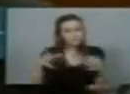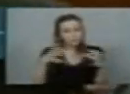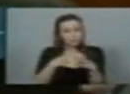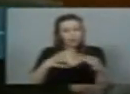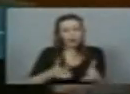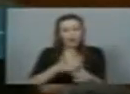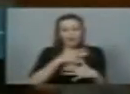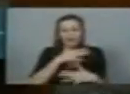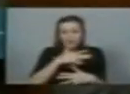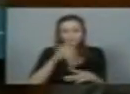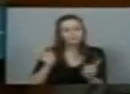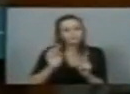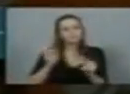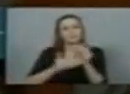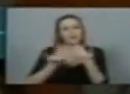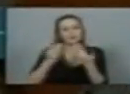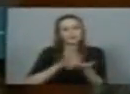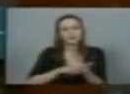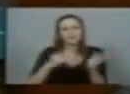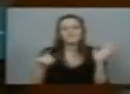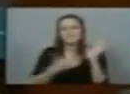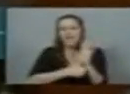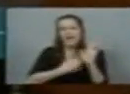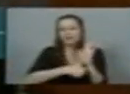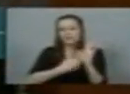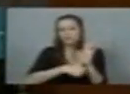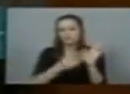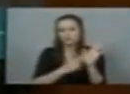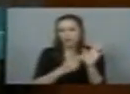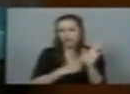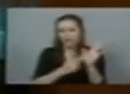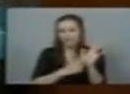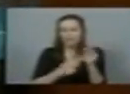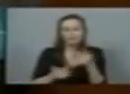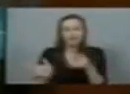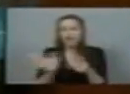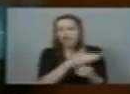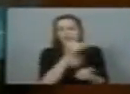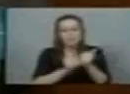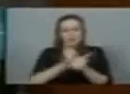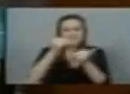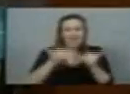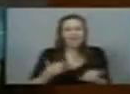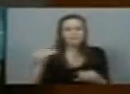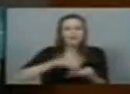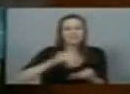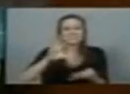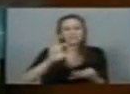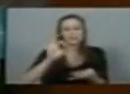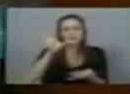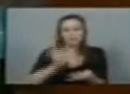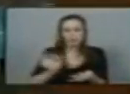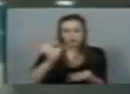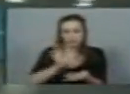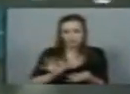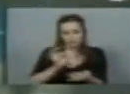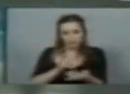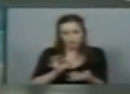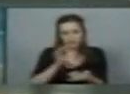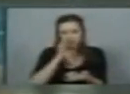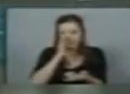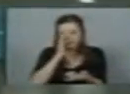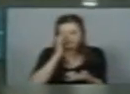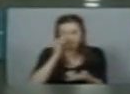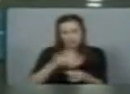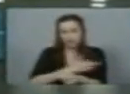que consolida la facturación de todas aquellas empresas donde tenemos más del 50%. Pero usted no puede acusar